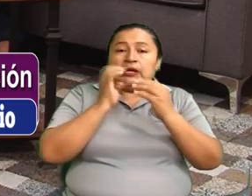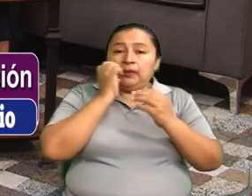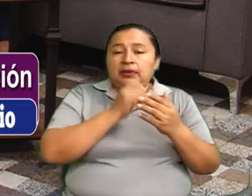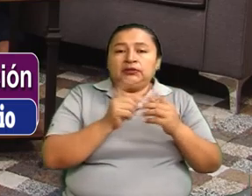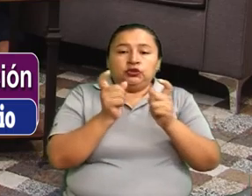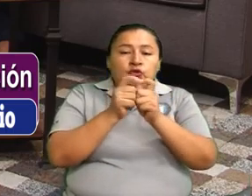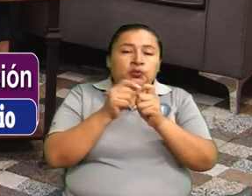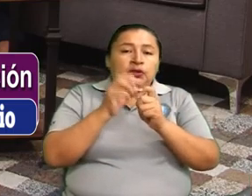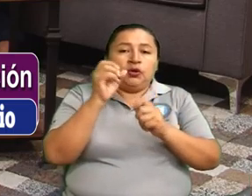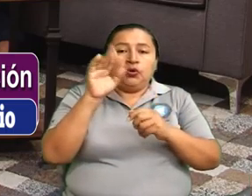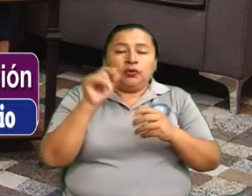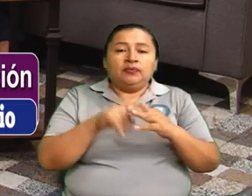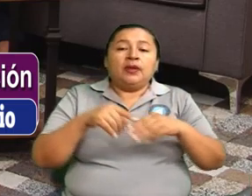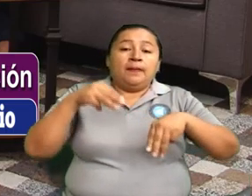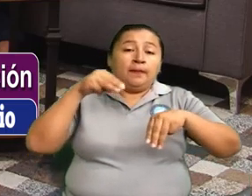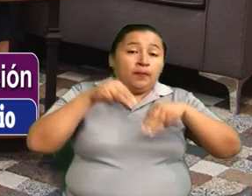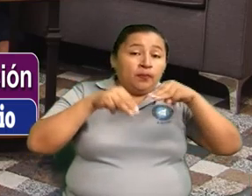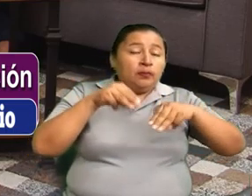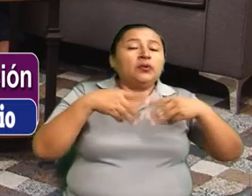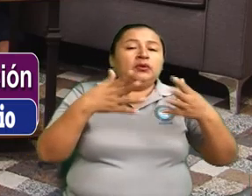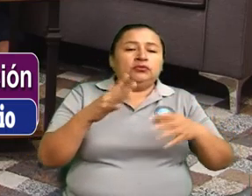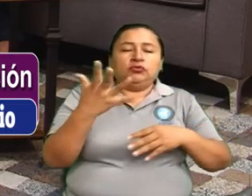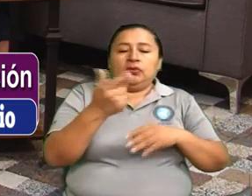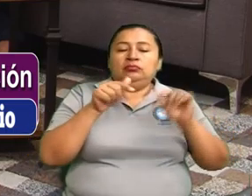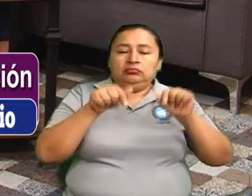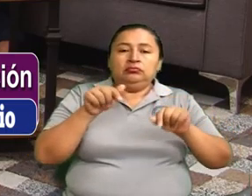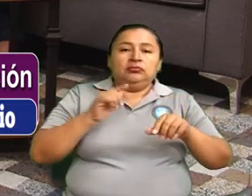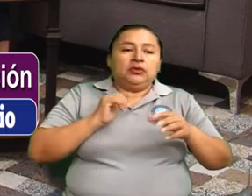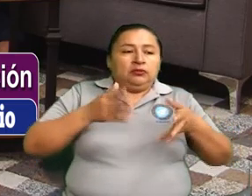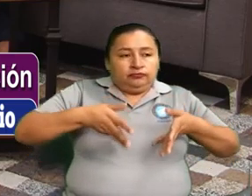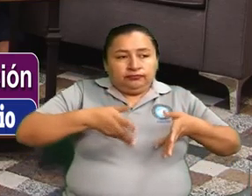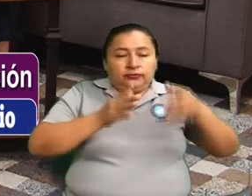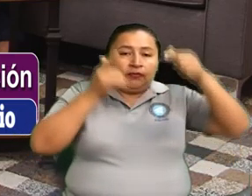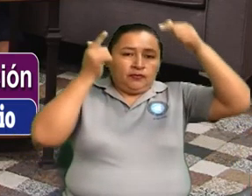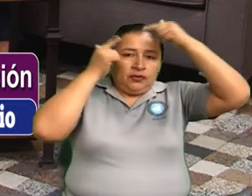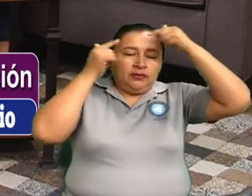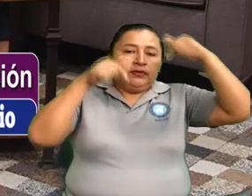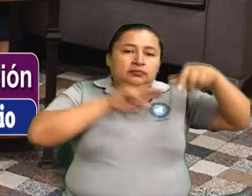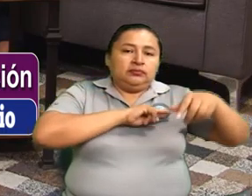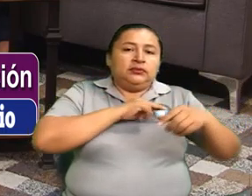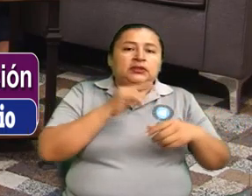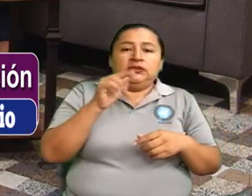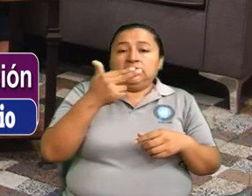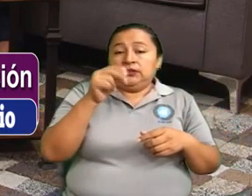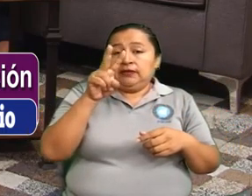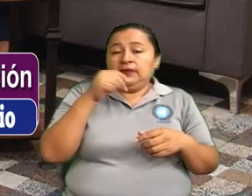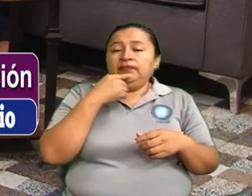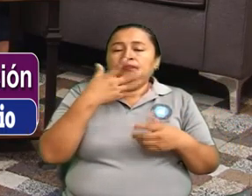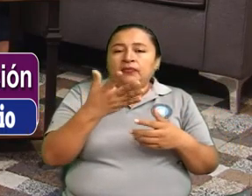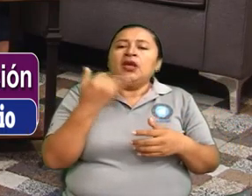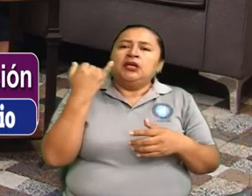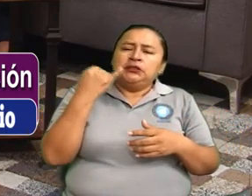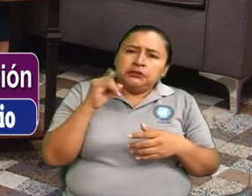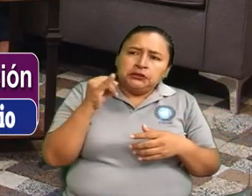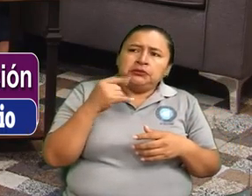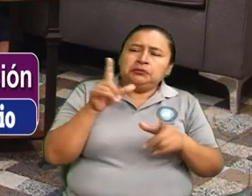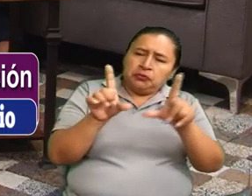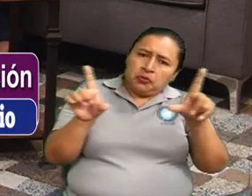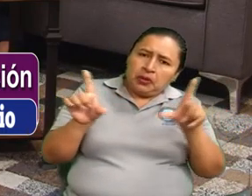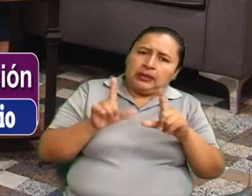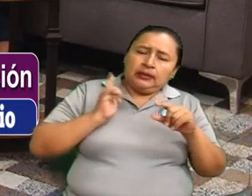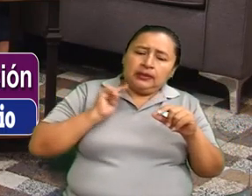oro, en el tiangue Monimbó. Entonces, toda nuestra presencia aquí en la avenida de Bolívar a Chávez. Y sin duda alguna, bastantes sitios, ¿eh?, que ya tiene